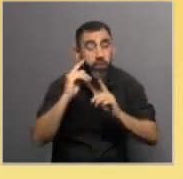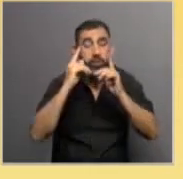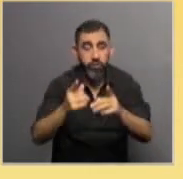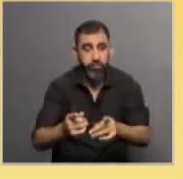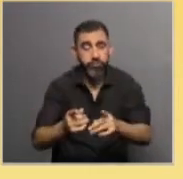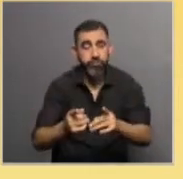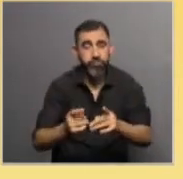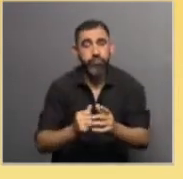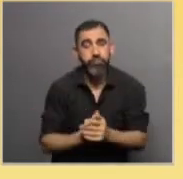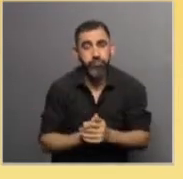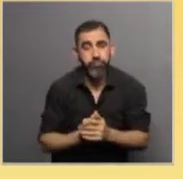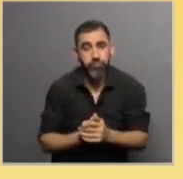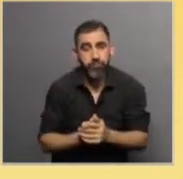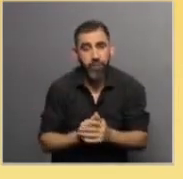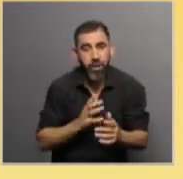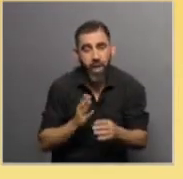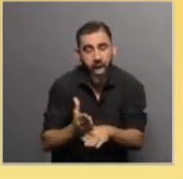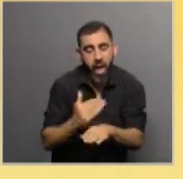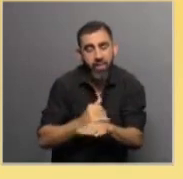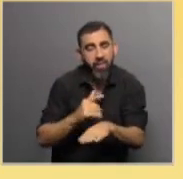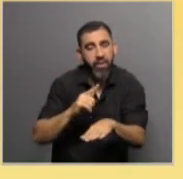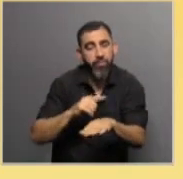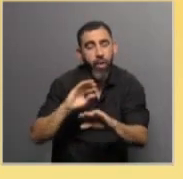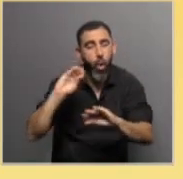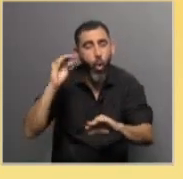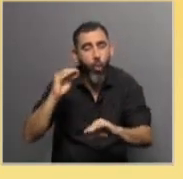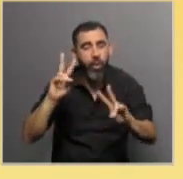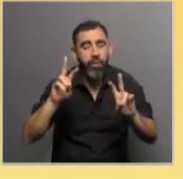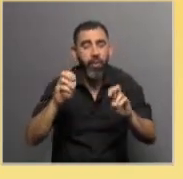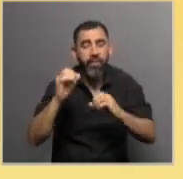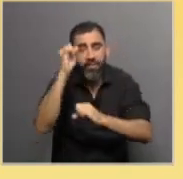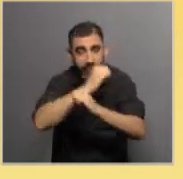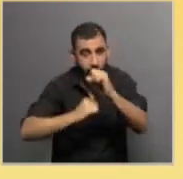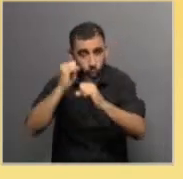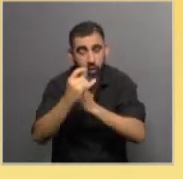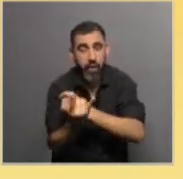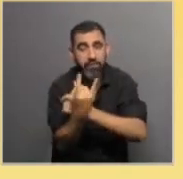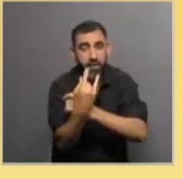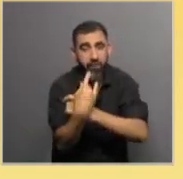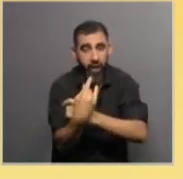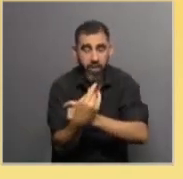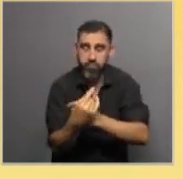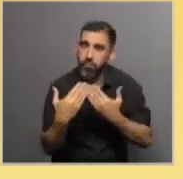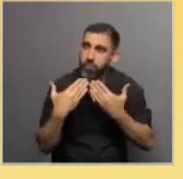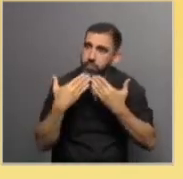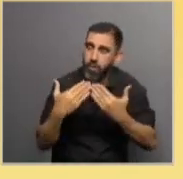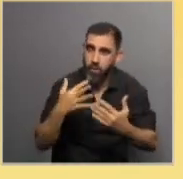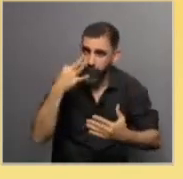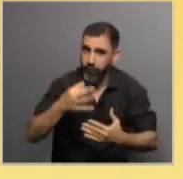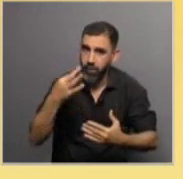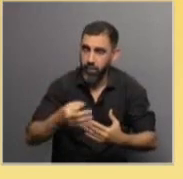hay una adopción temprana de tecnologías en Uruguay vinculada al Plan Ceibal enorme en términos de su peso